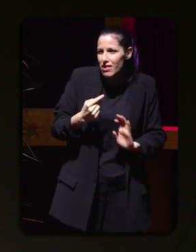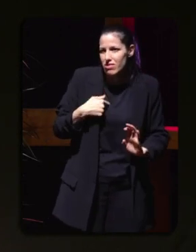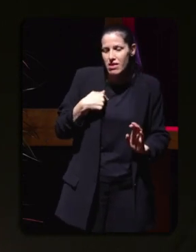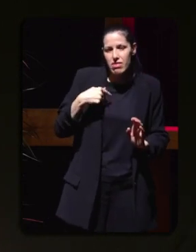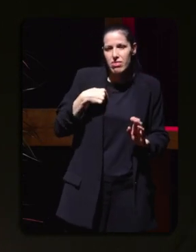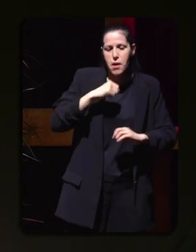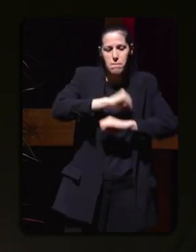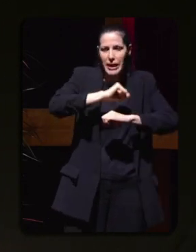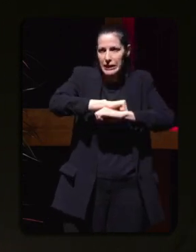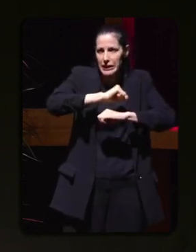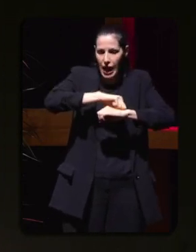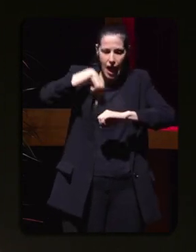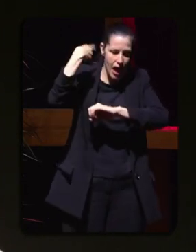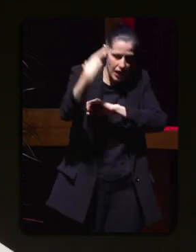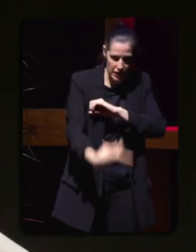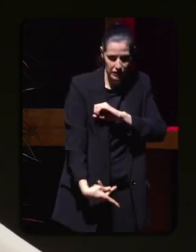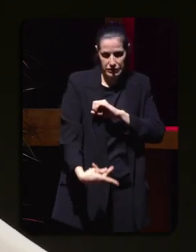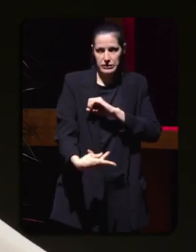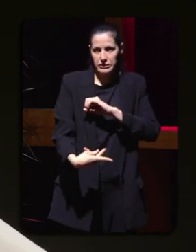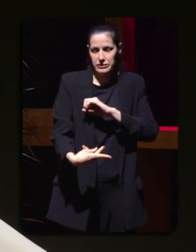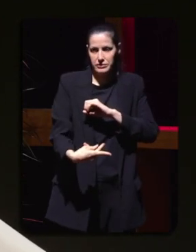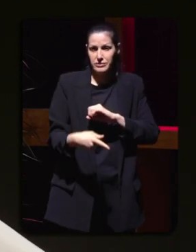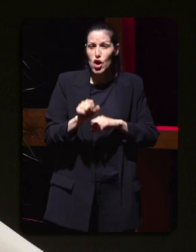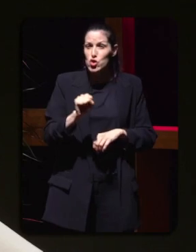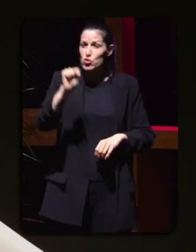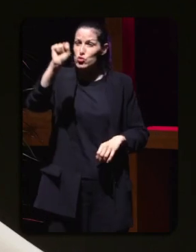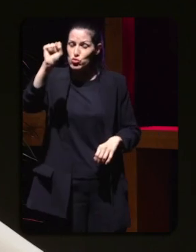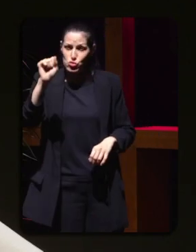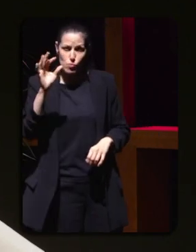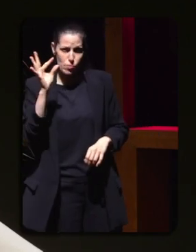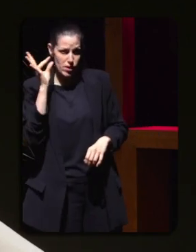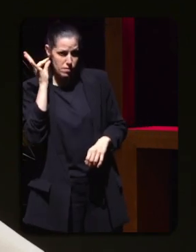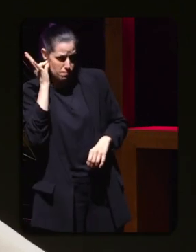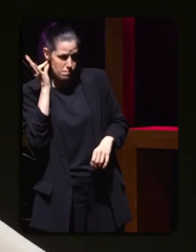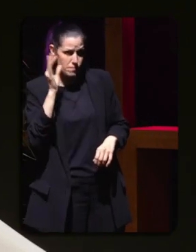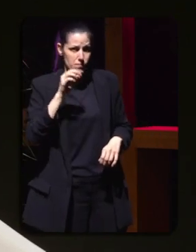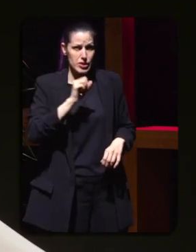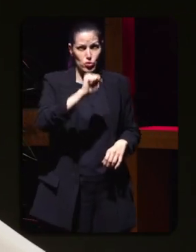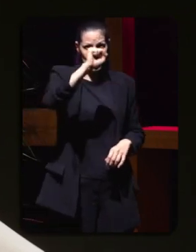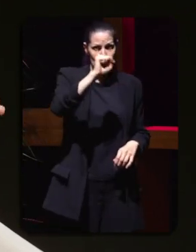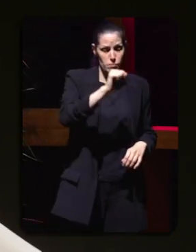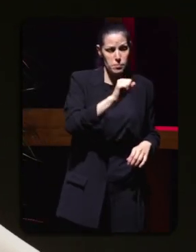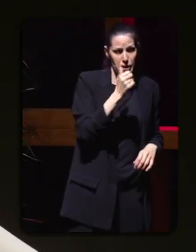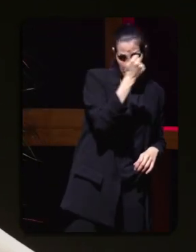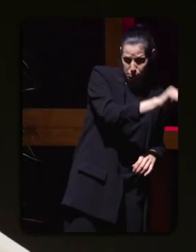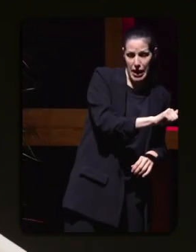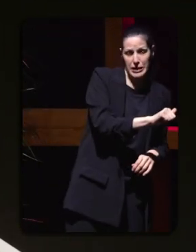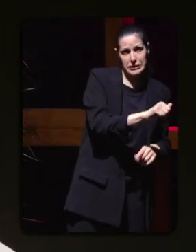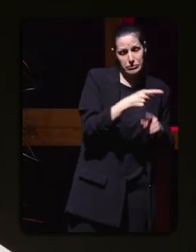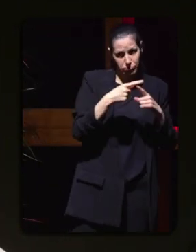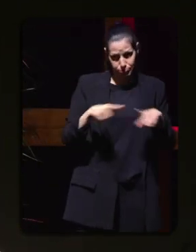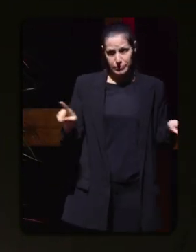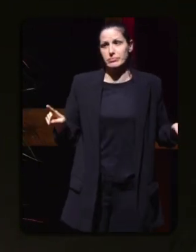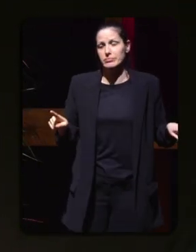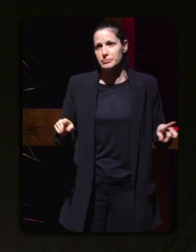tirarse de una ventana o sea eso súper Woman y Superman mal solo en las pelis en la vida real no puede ser